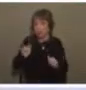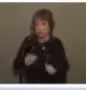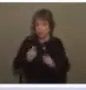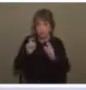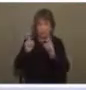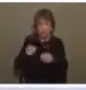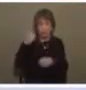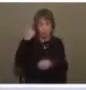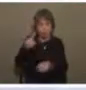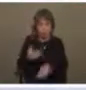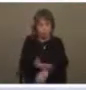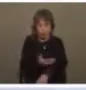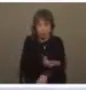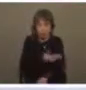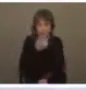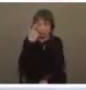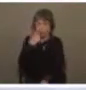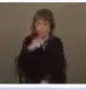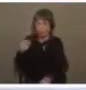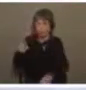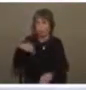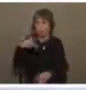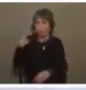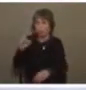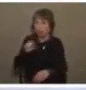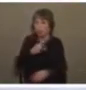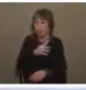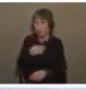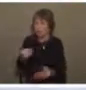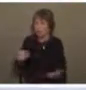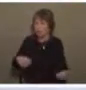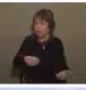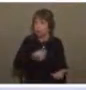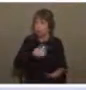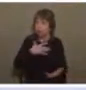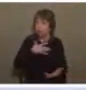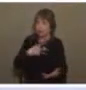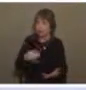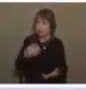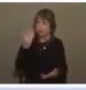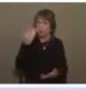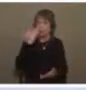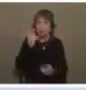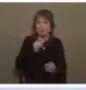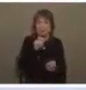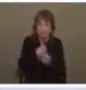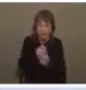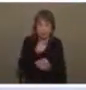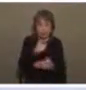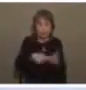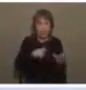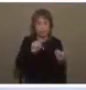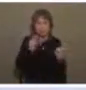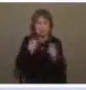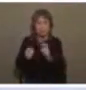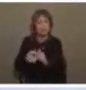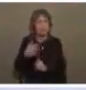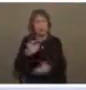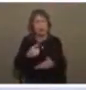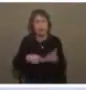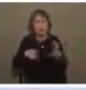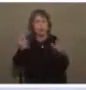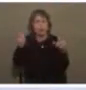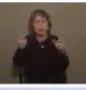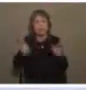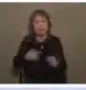útil entender qué cambios ustedes piensan, o sea, ese issue que usted menciona, señor Pagan, en términos